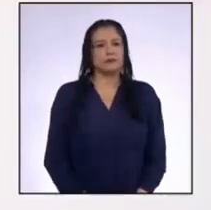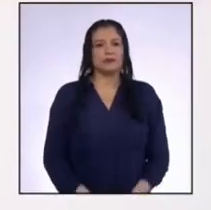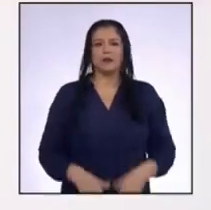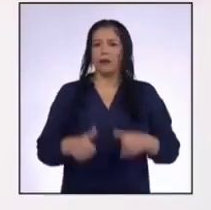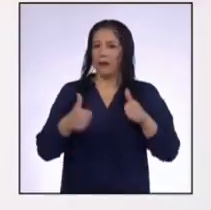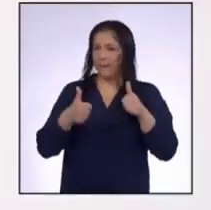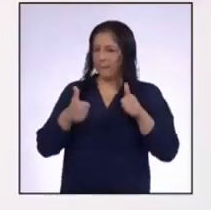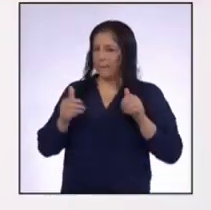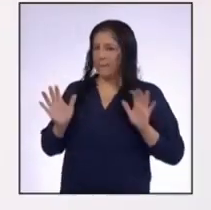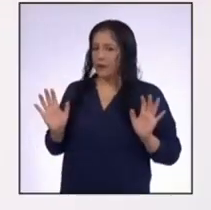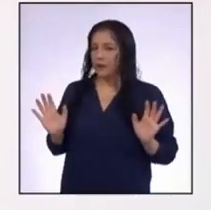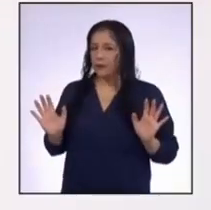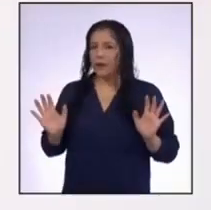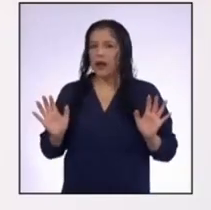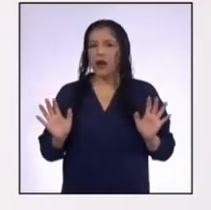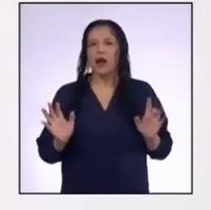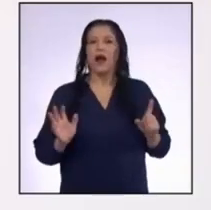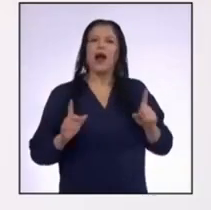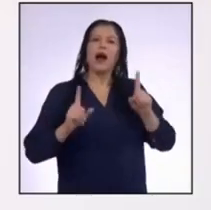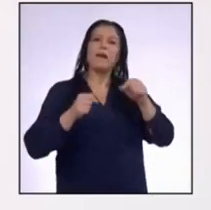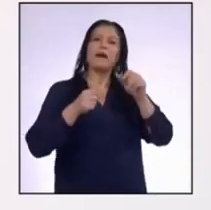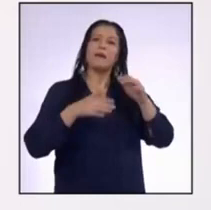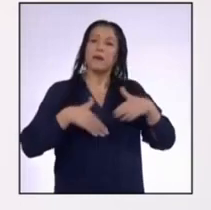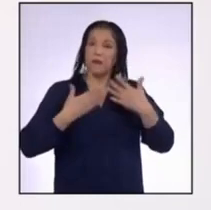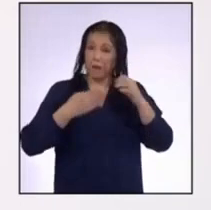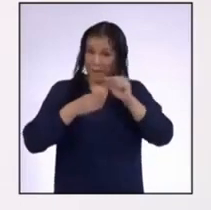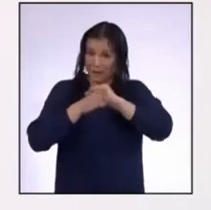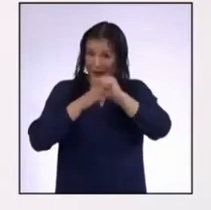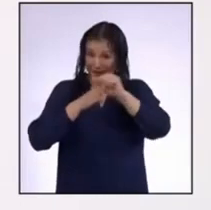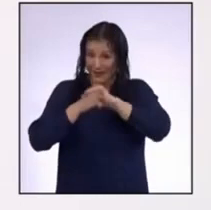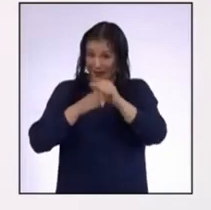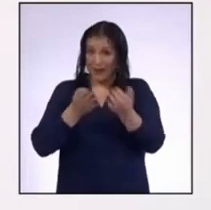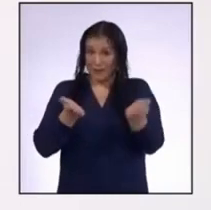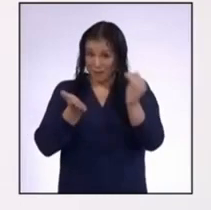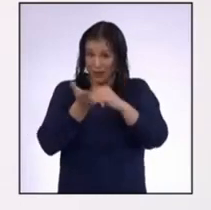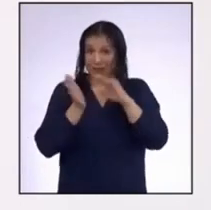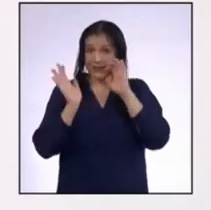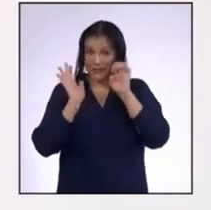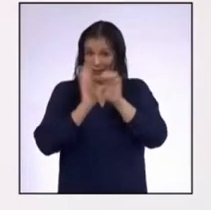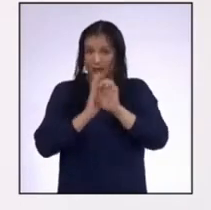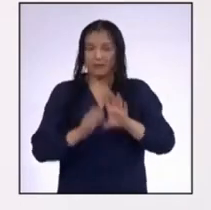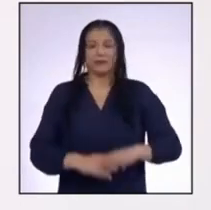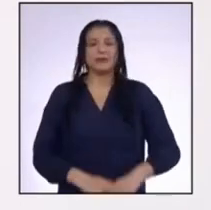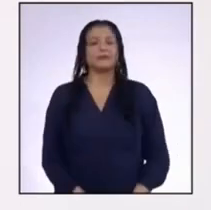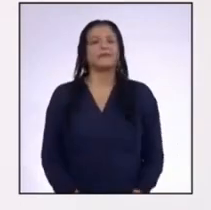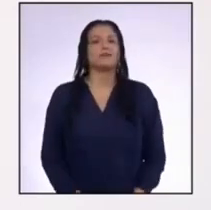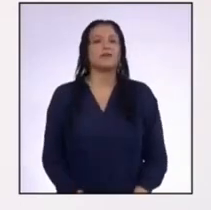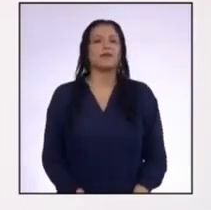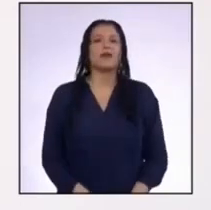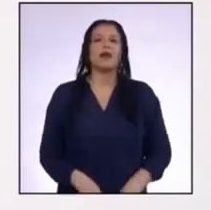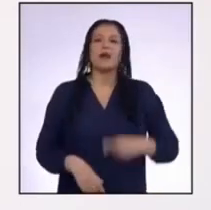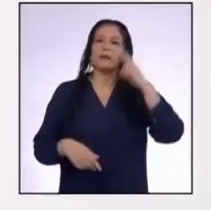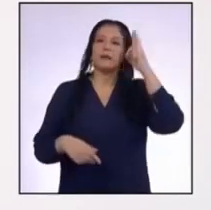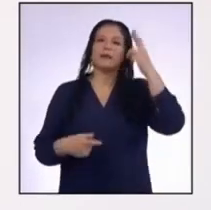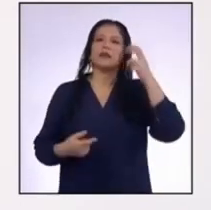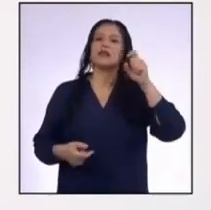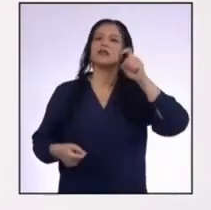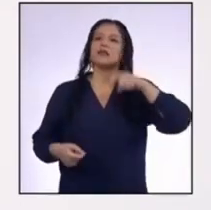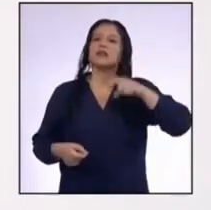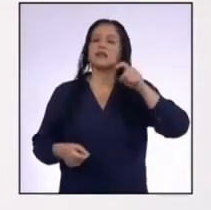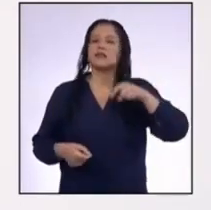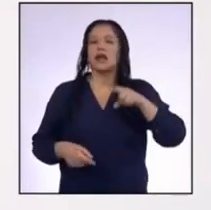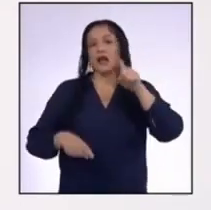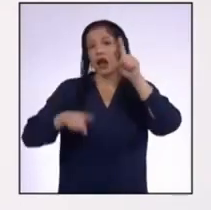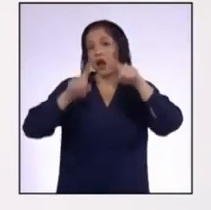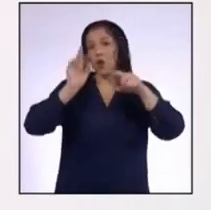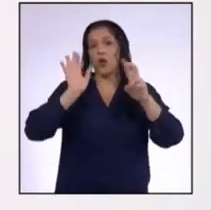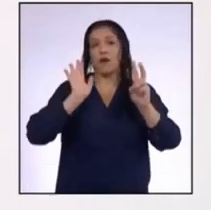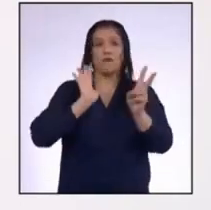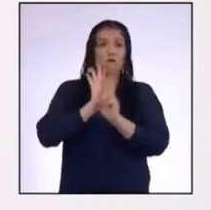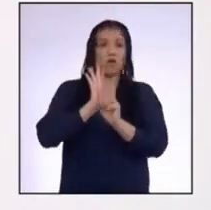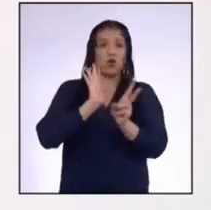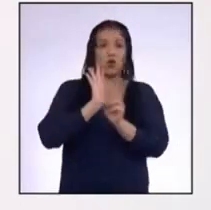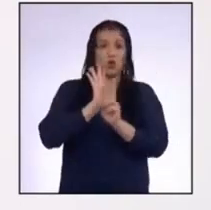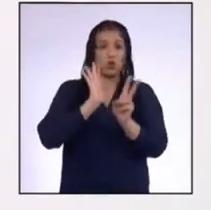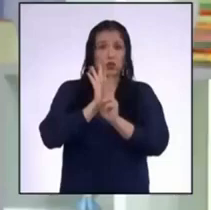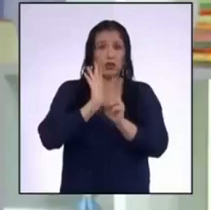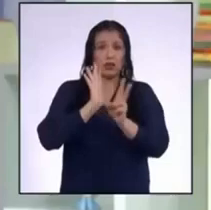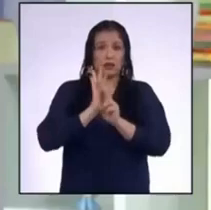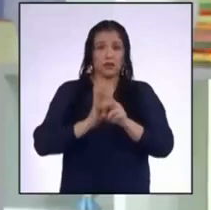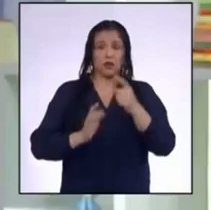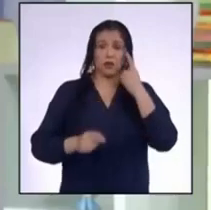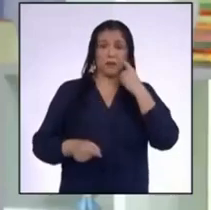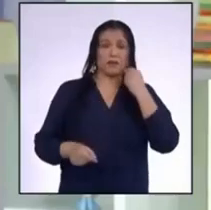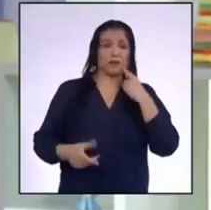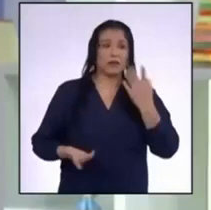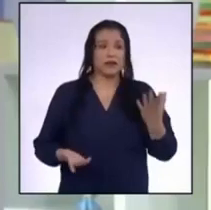Muy bien. ¿Qué les parece si practicamos un poco más? Para eso voy a necesitar algunas voluntarias y